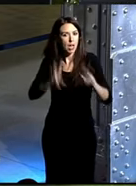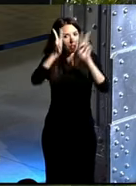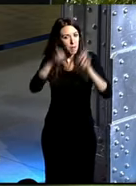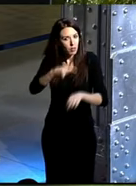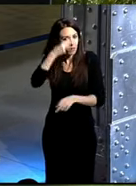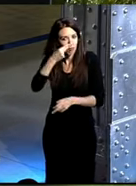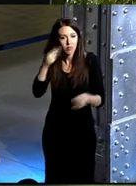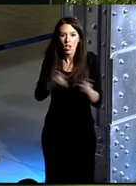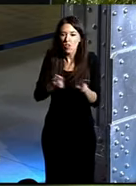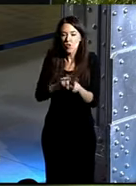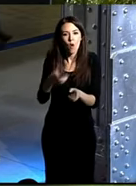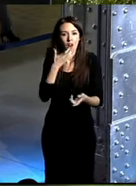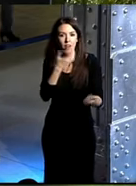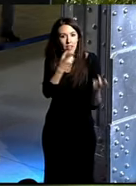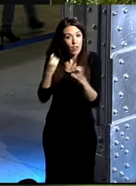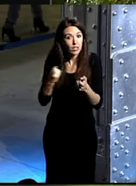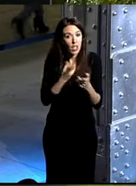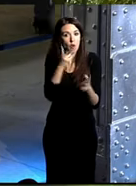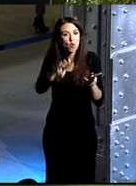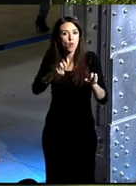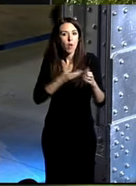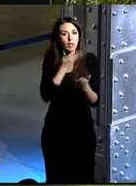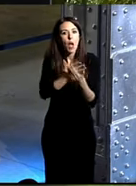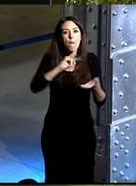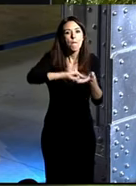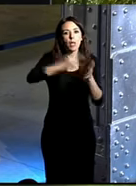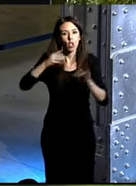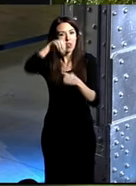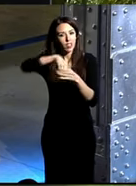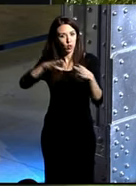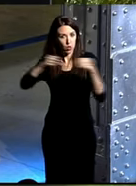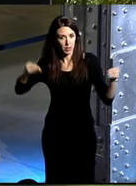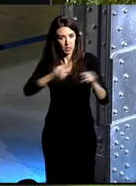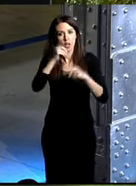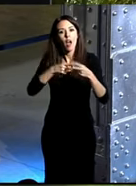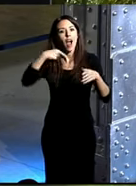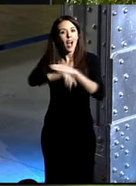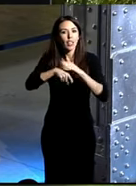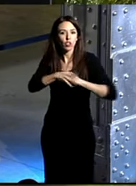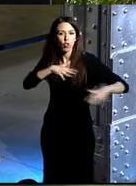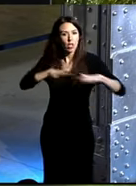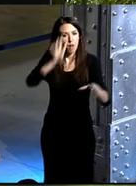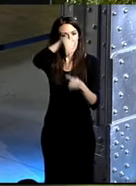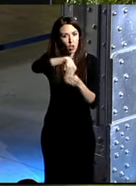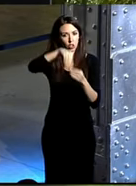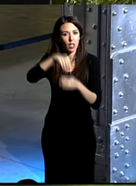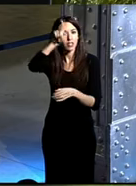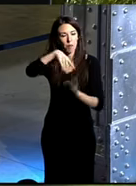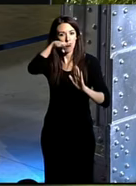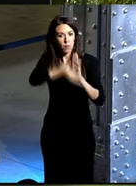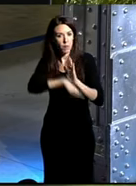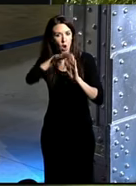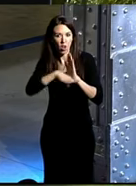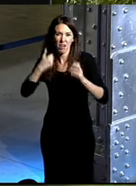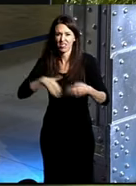tan interesantes como la necesidad de nuevas propuestas metodológicas en la universidad, la gestión dinámica de contenidos y programas que